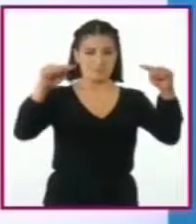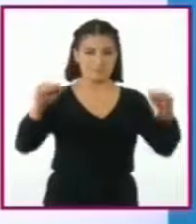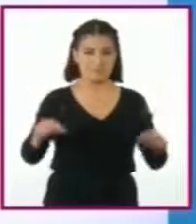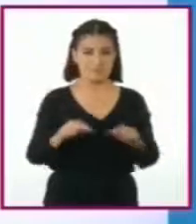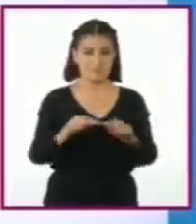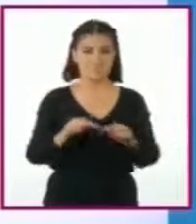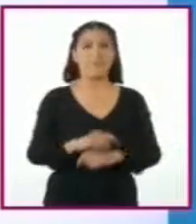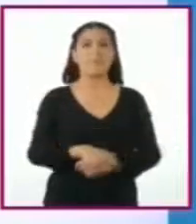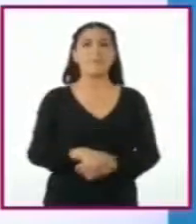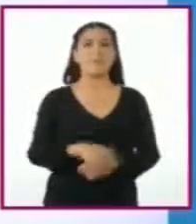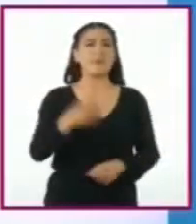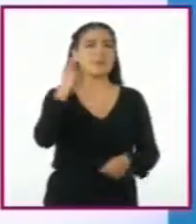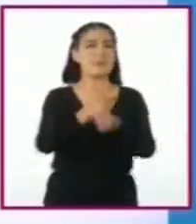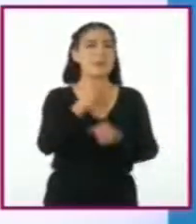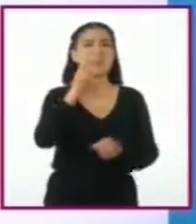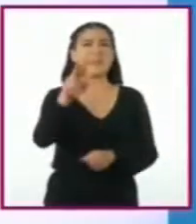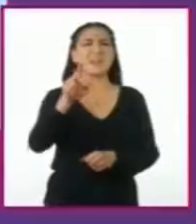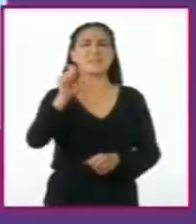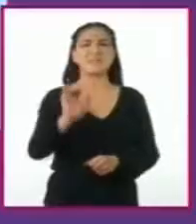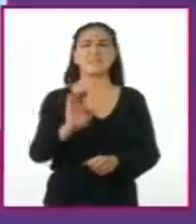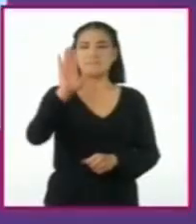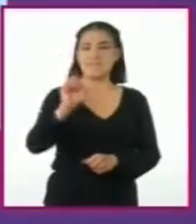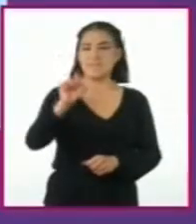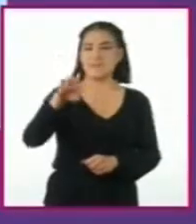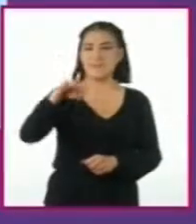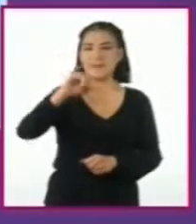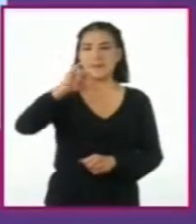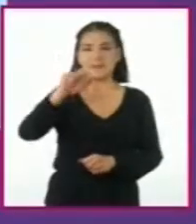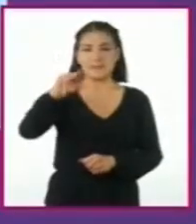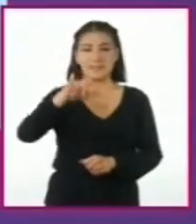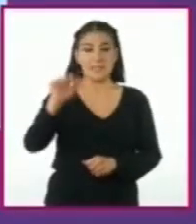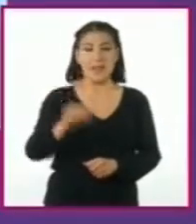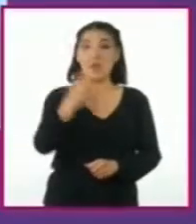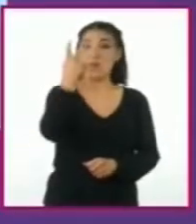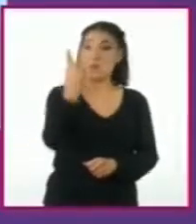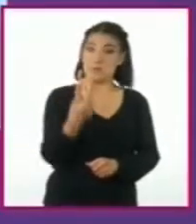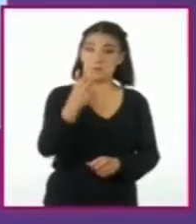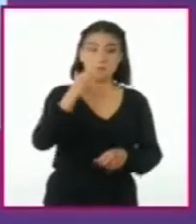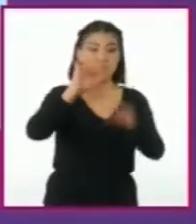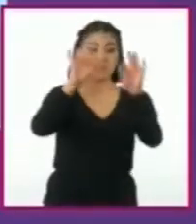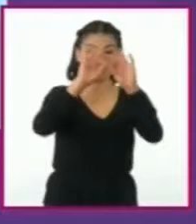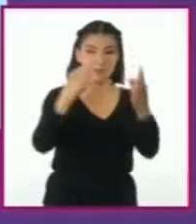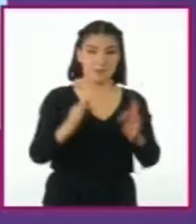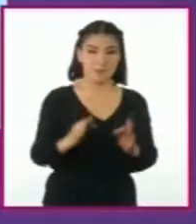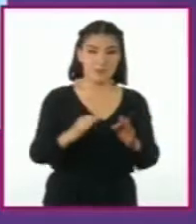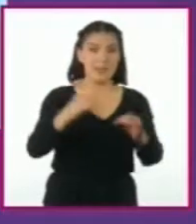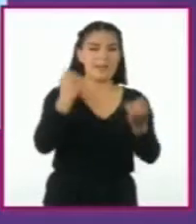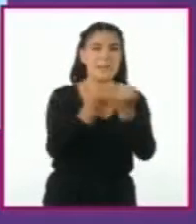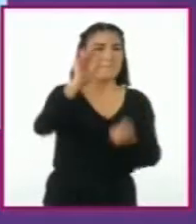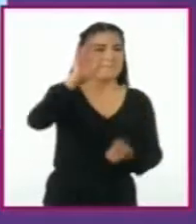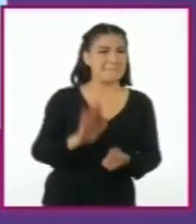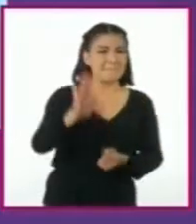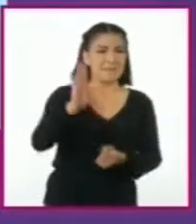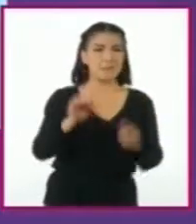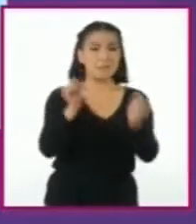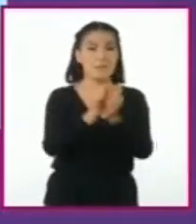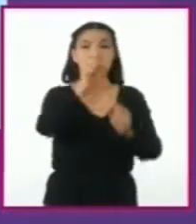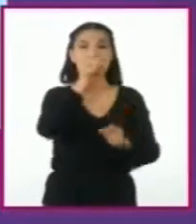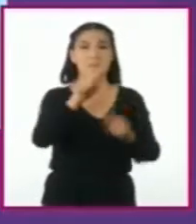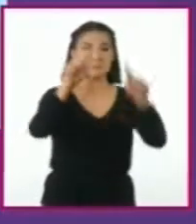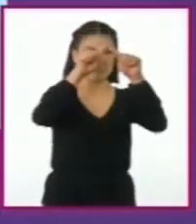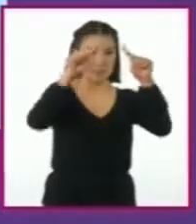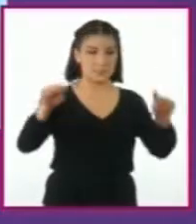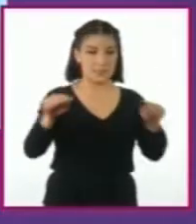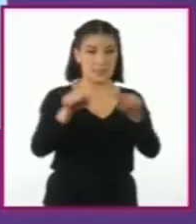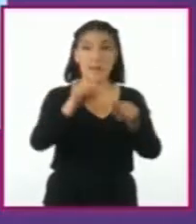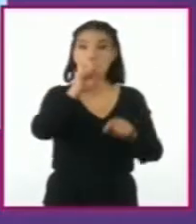Primero veamos semejanza. Dos figuras son semejantes si tienen la misma forma, sus lados